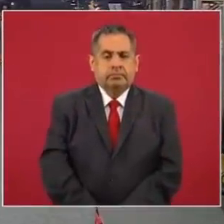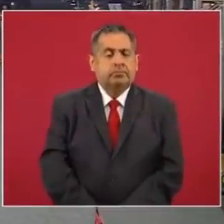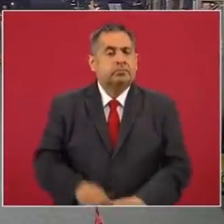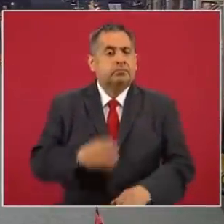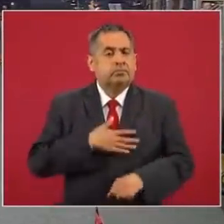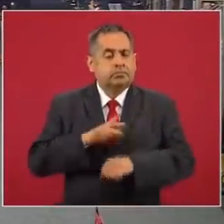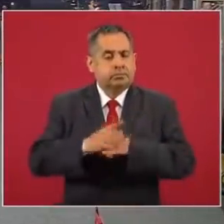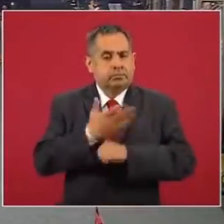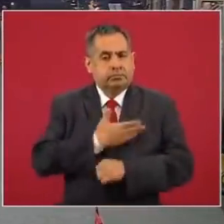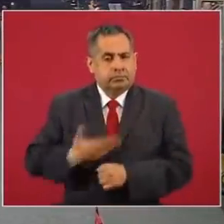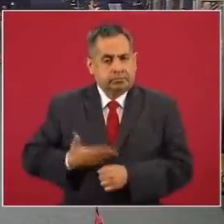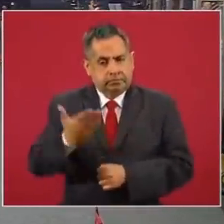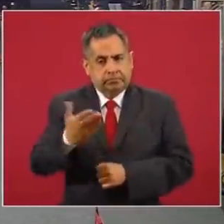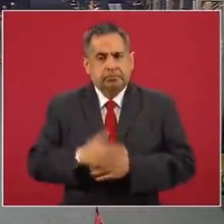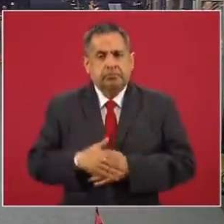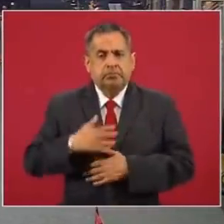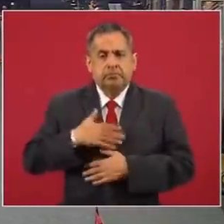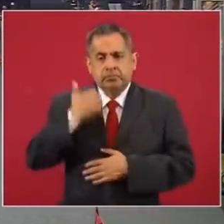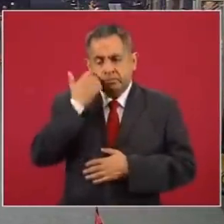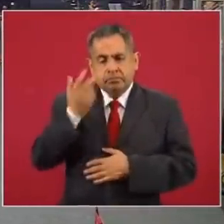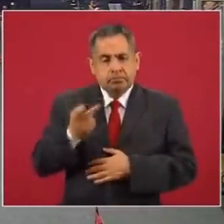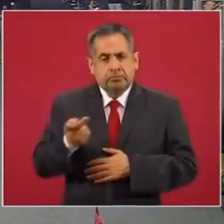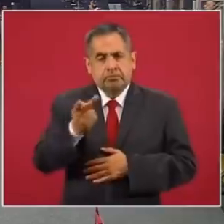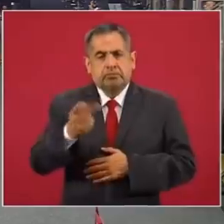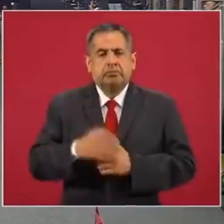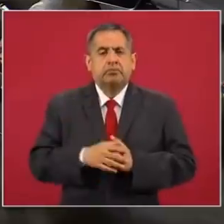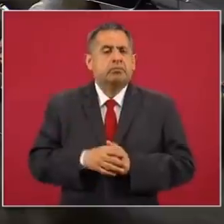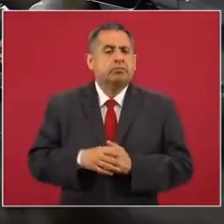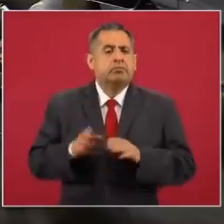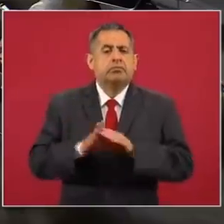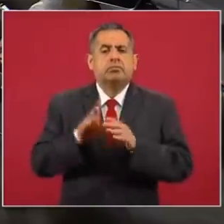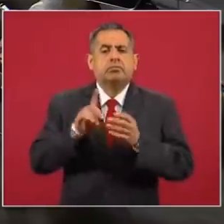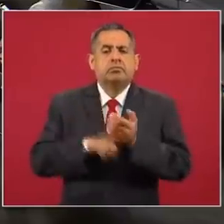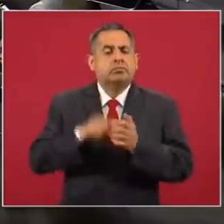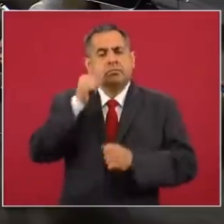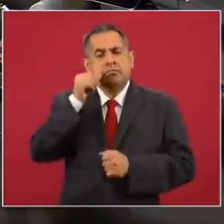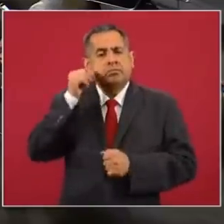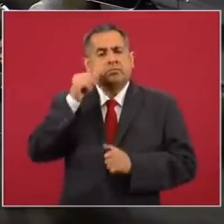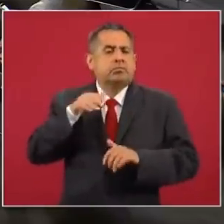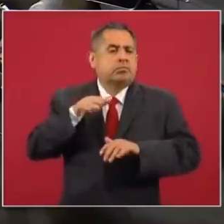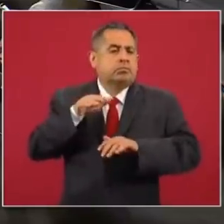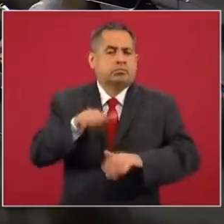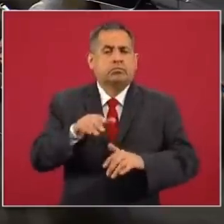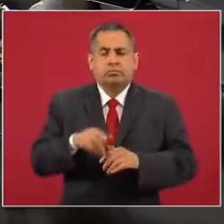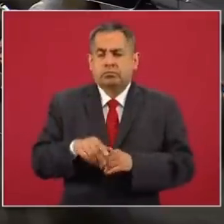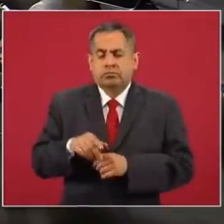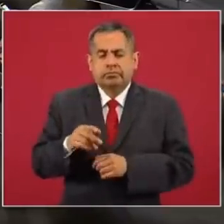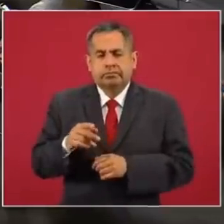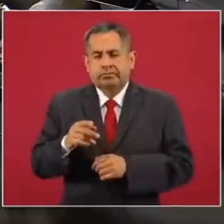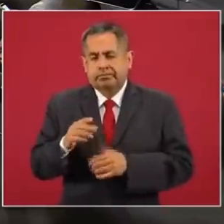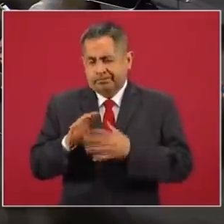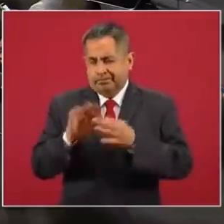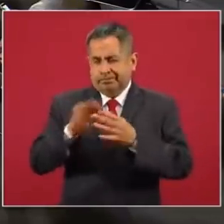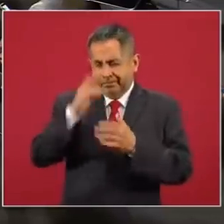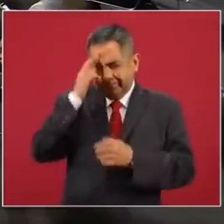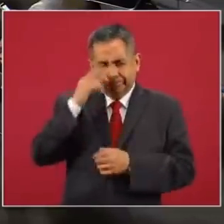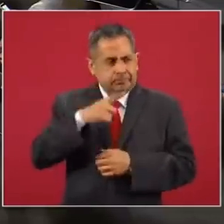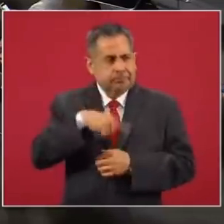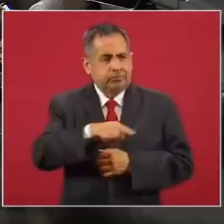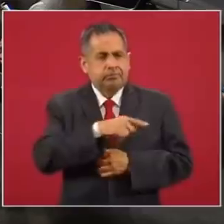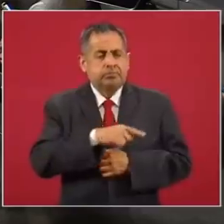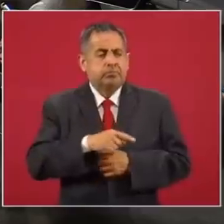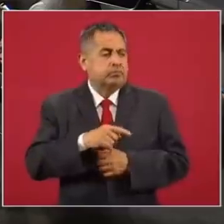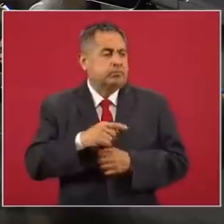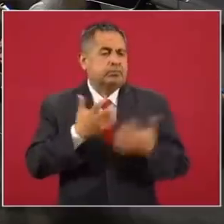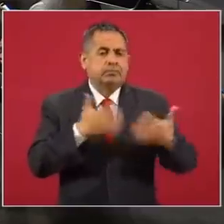Buenos días, presidente. Yo quisiera preguntarle sobre el planteamiento que se hacía ayer sobre la desaparición o reforma al outsourcing, a